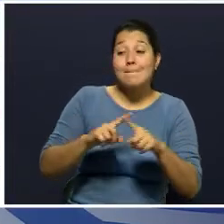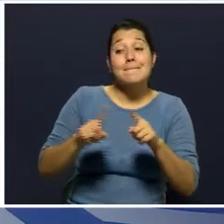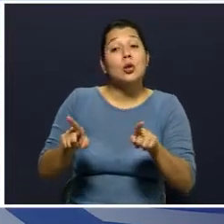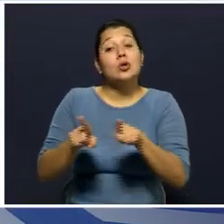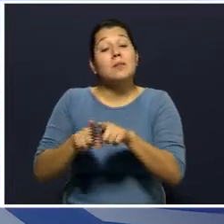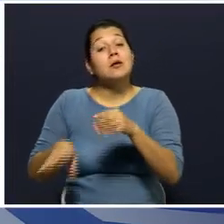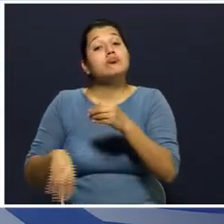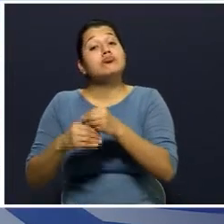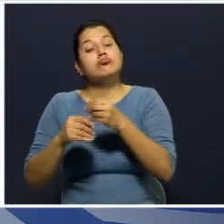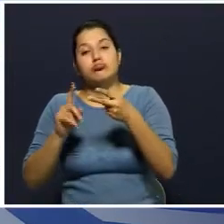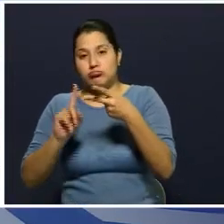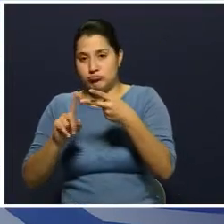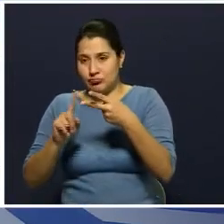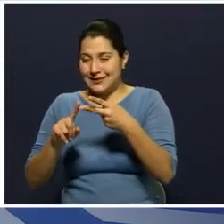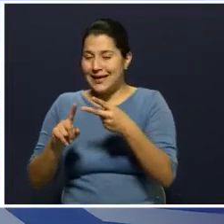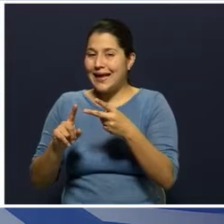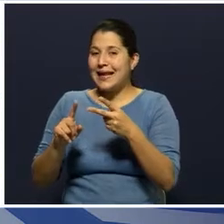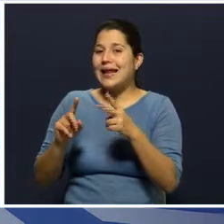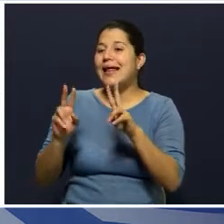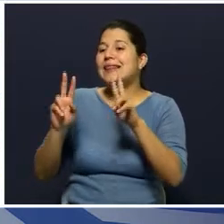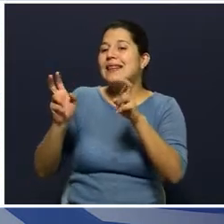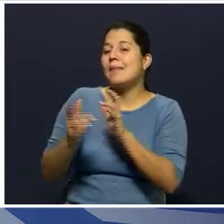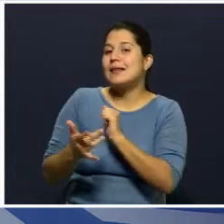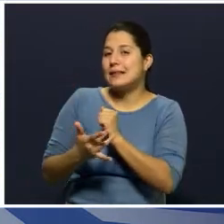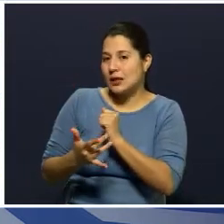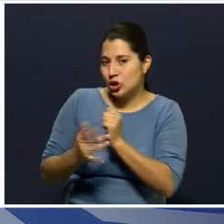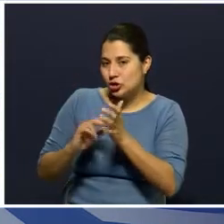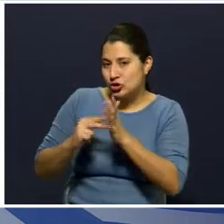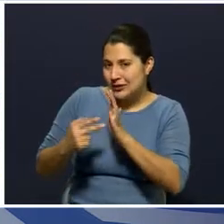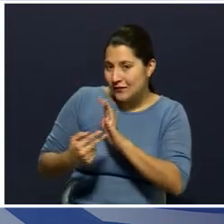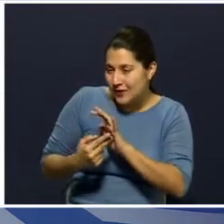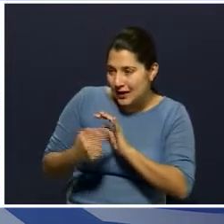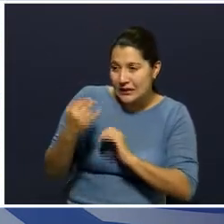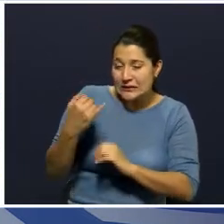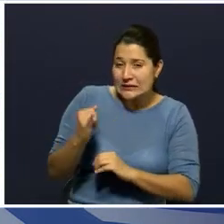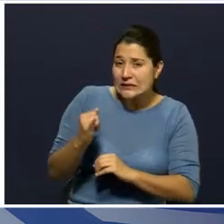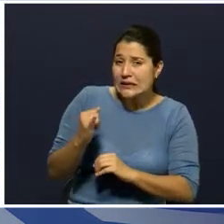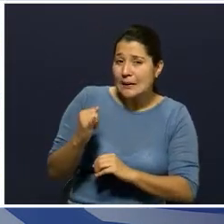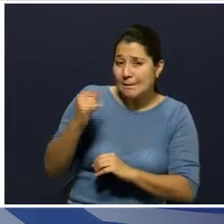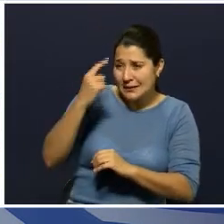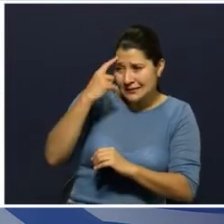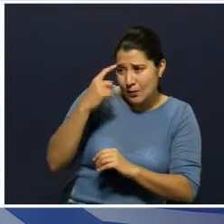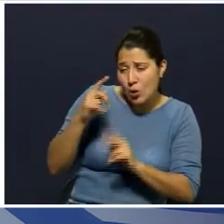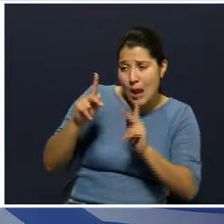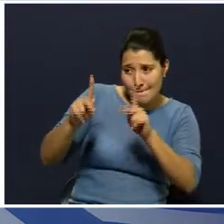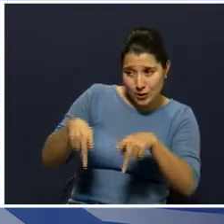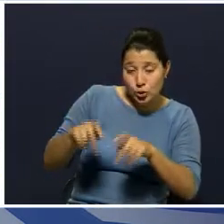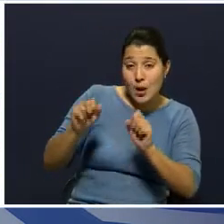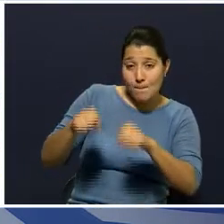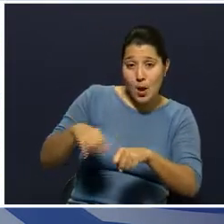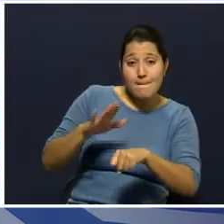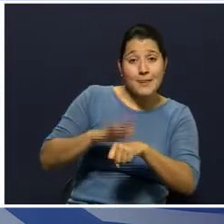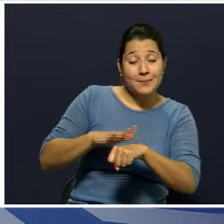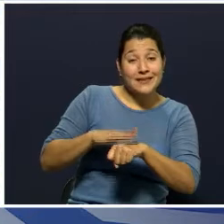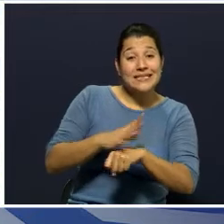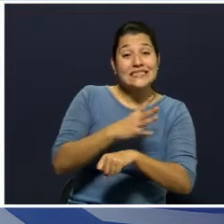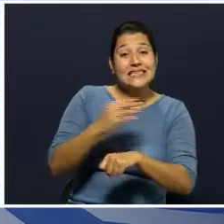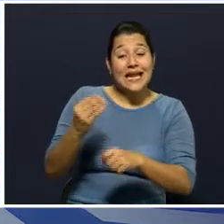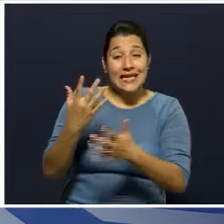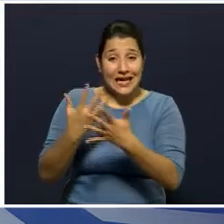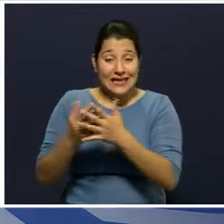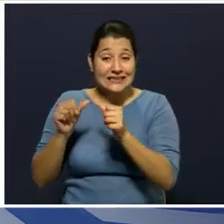salud, se está valorando el tema de salud como primer filtro para que la persona pueda pasar a otra etapa de análisis. Y lo que se va a analizar en